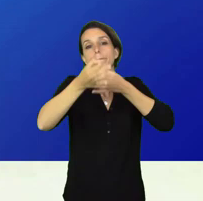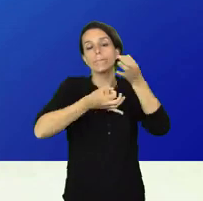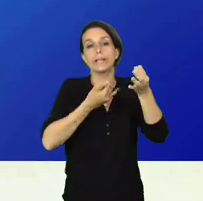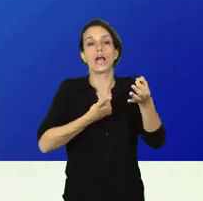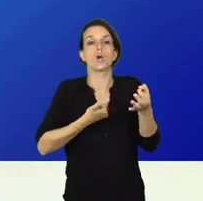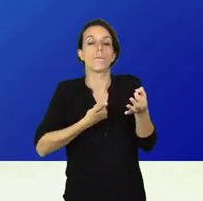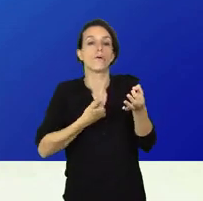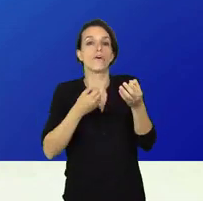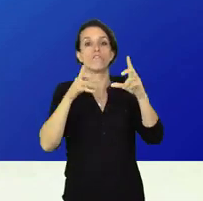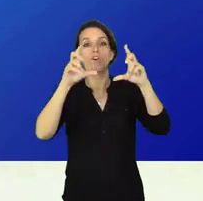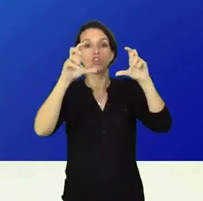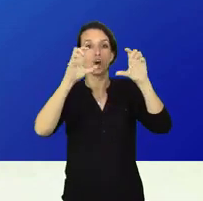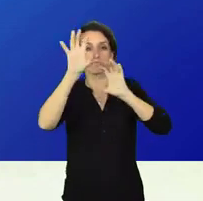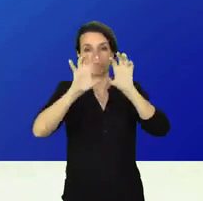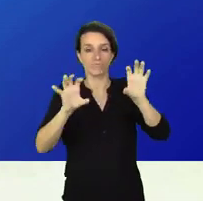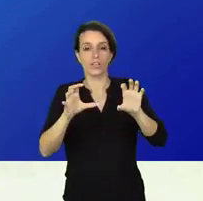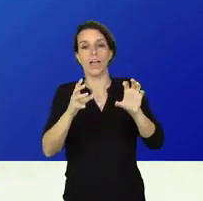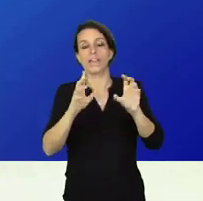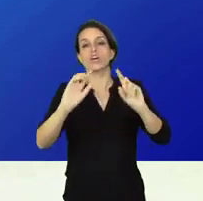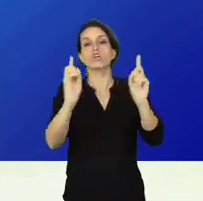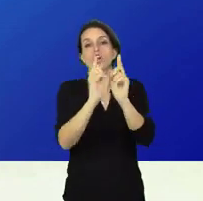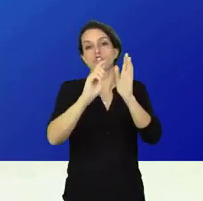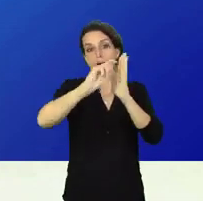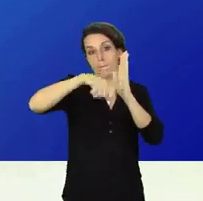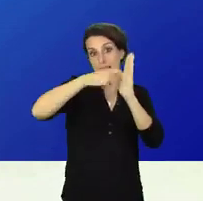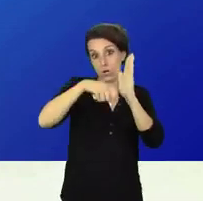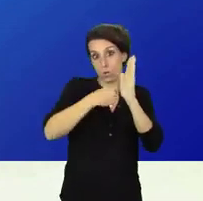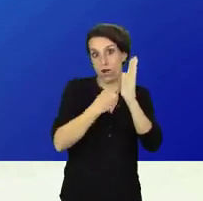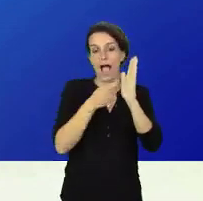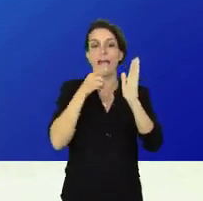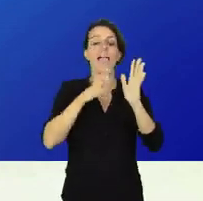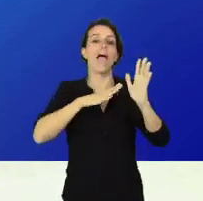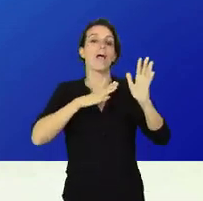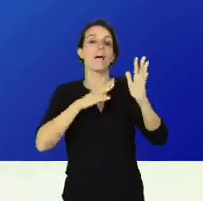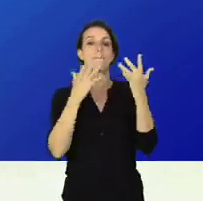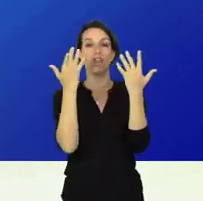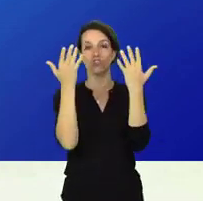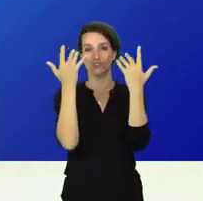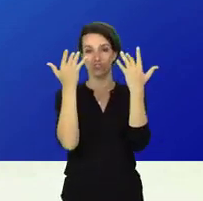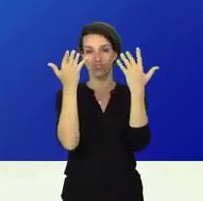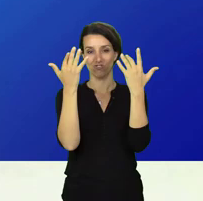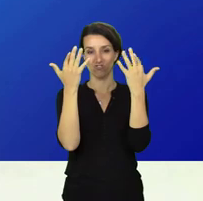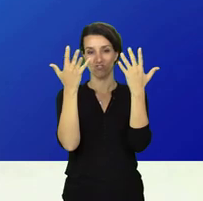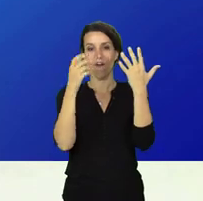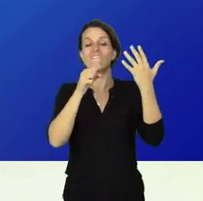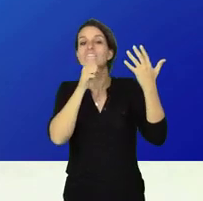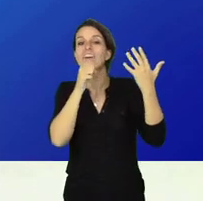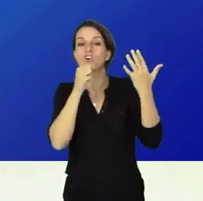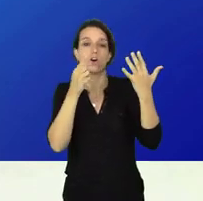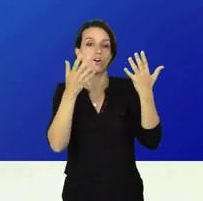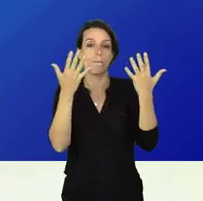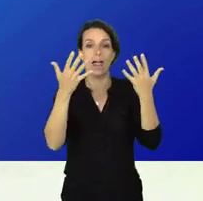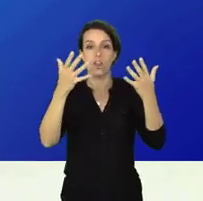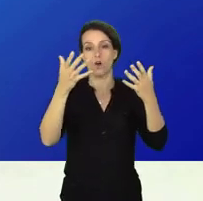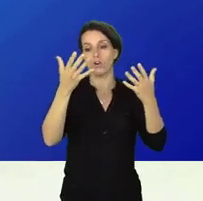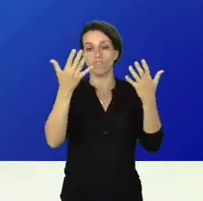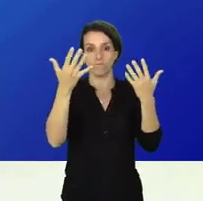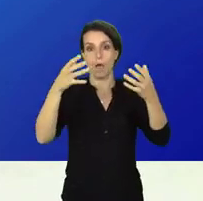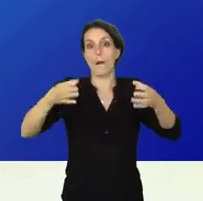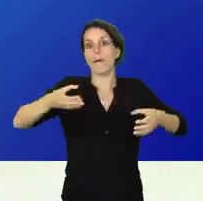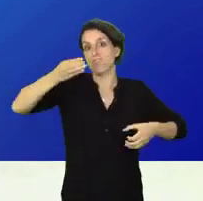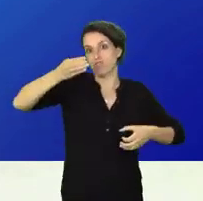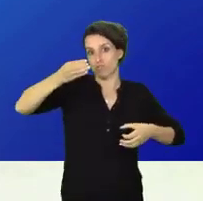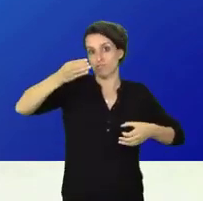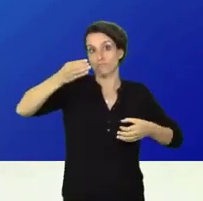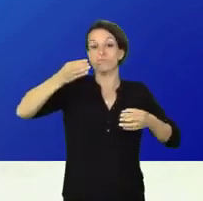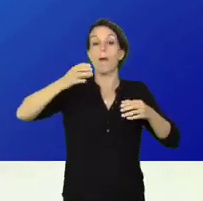descripción es un fotograma de un cortometraje en el cual está en las manos de un adulto mayor sosteniendo un